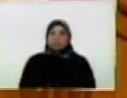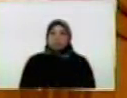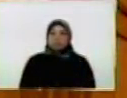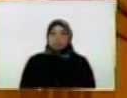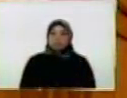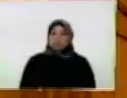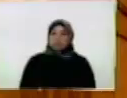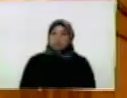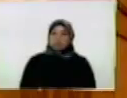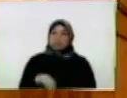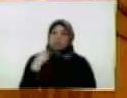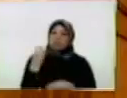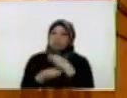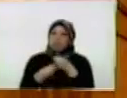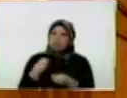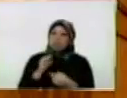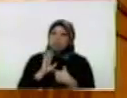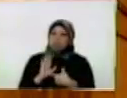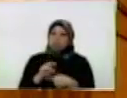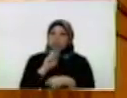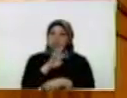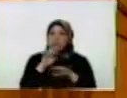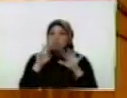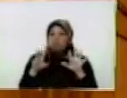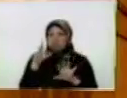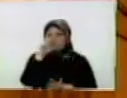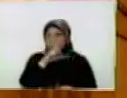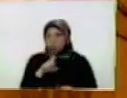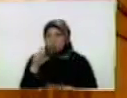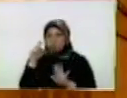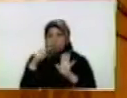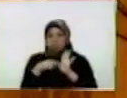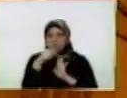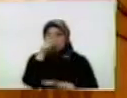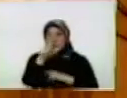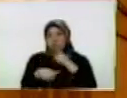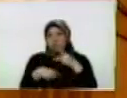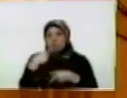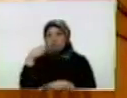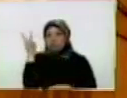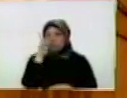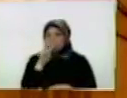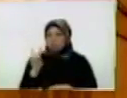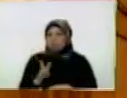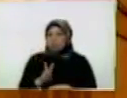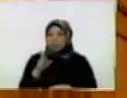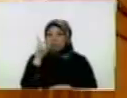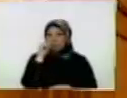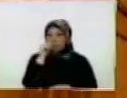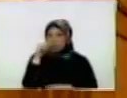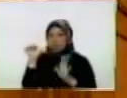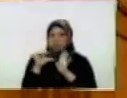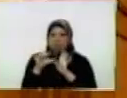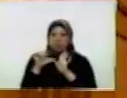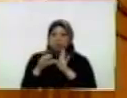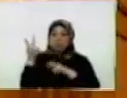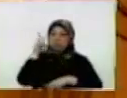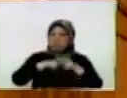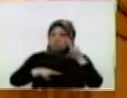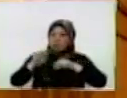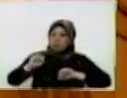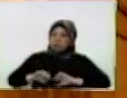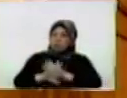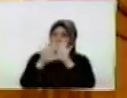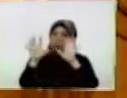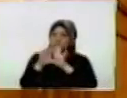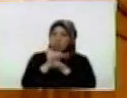Lo hicimos cuando presentamos en el 99 la Constitución de la República Bolivariana de Venezuela, donde queda expresamente claro en su